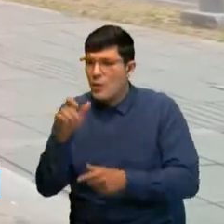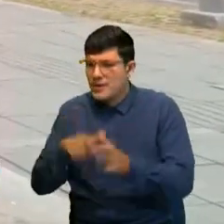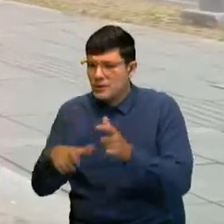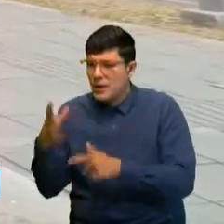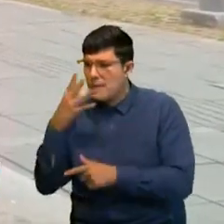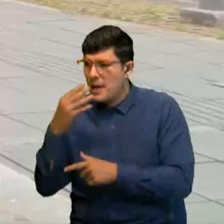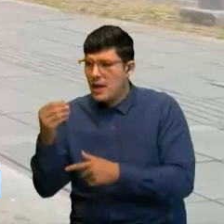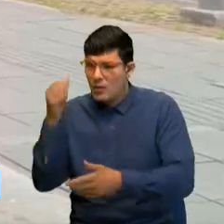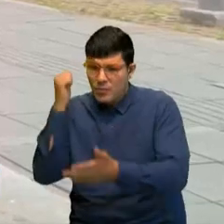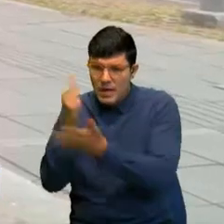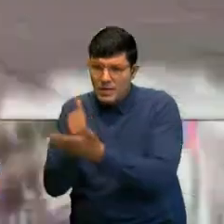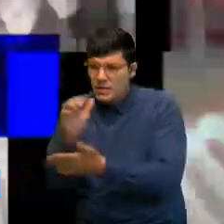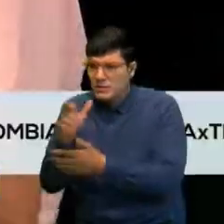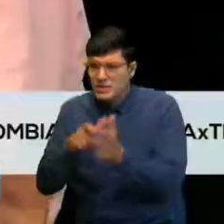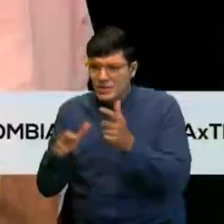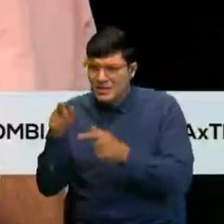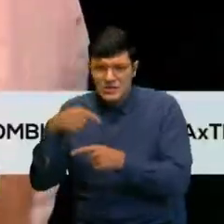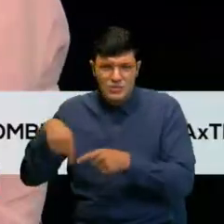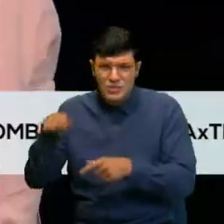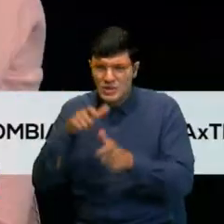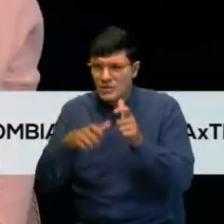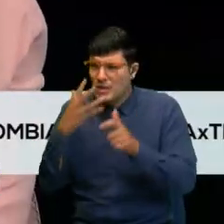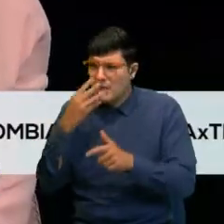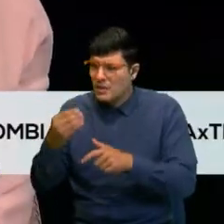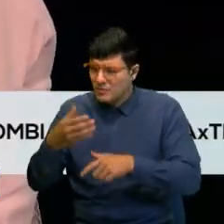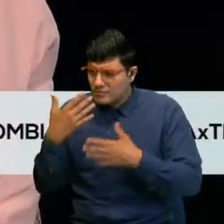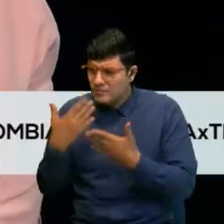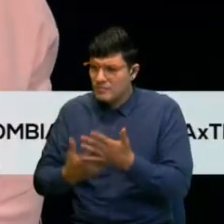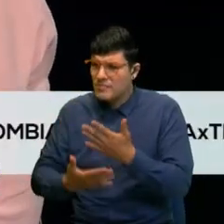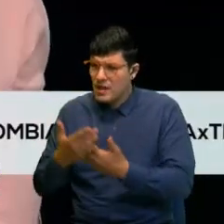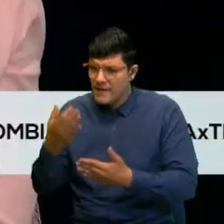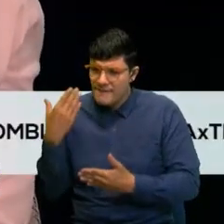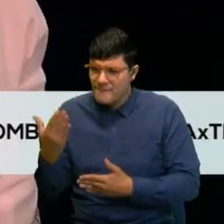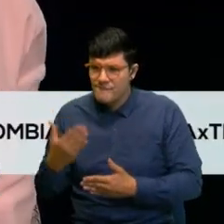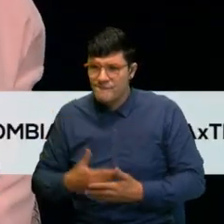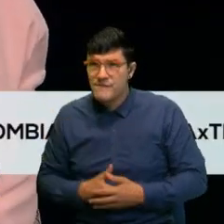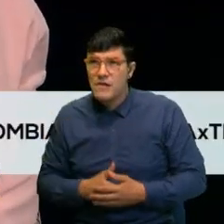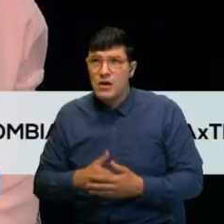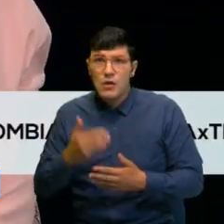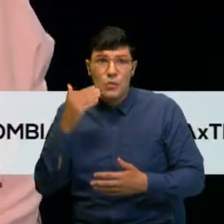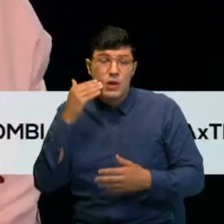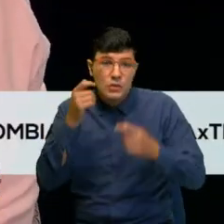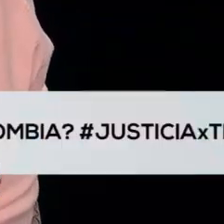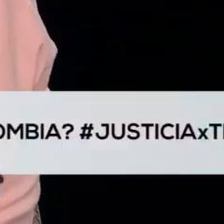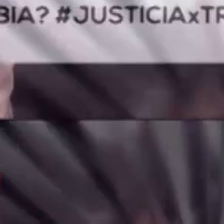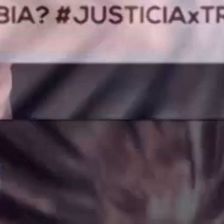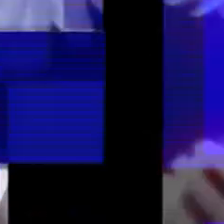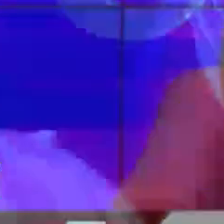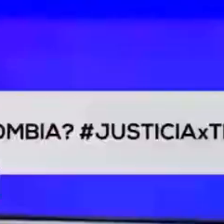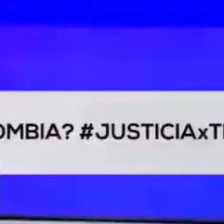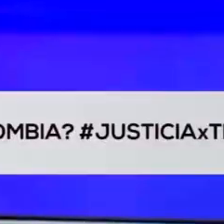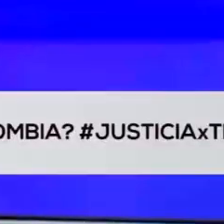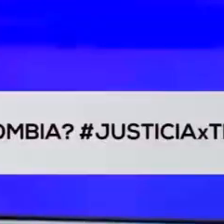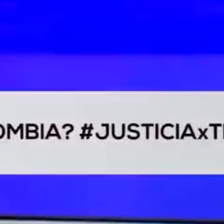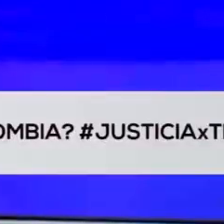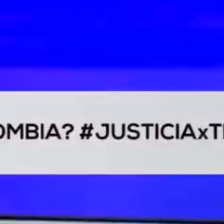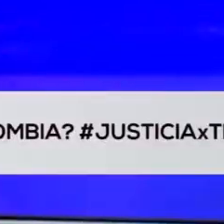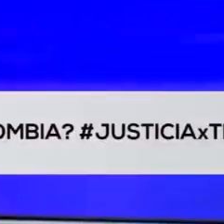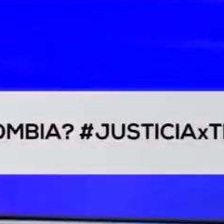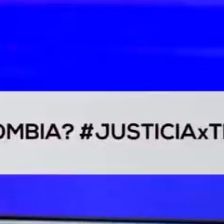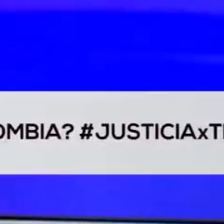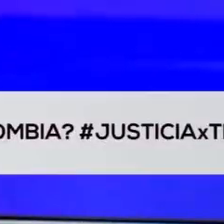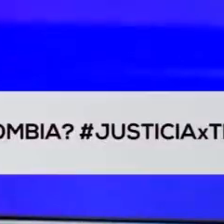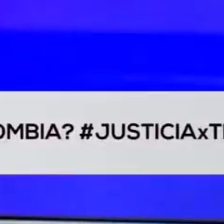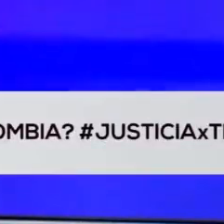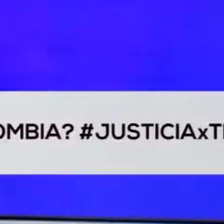con todo ese tipo de personas. Cuando el Estado no cumple con esos plazos, pues es sencillo, la consecuencia es la libertad. ¿Será que la justicia